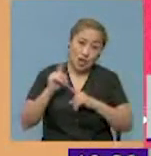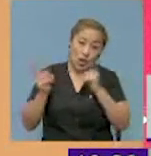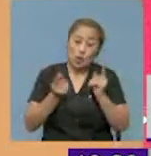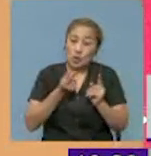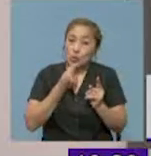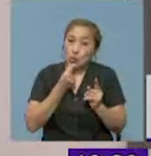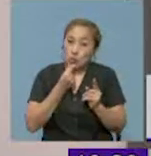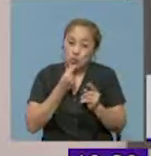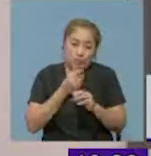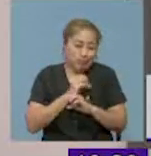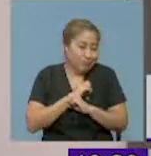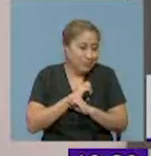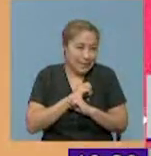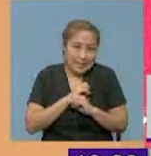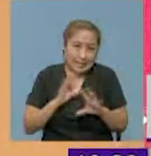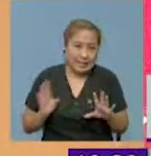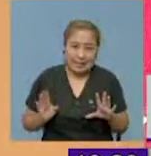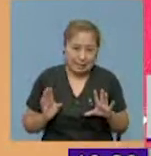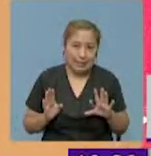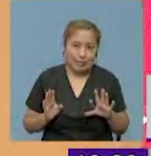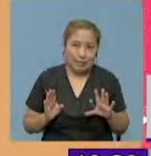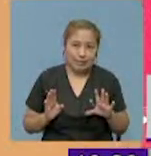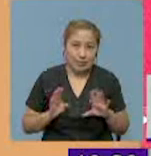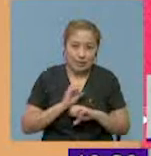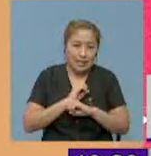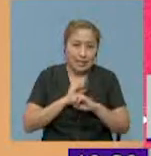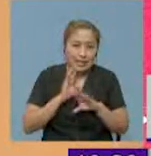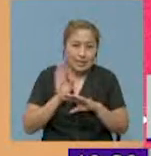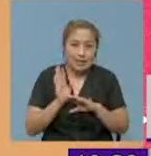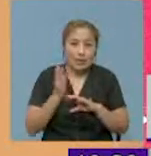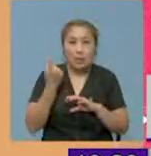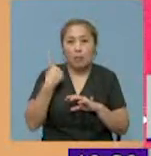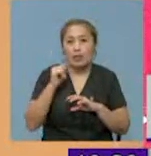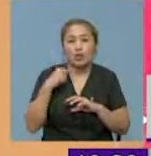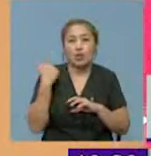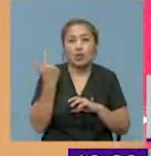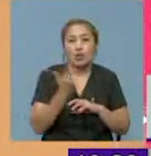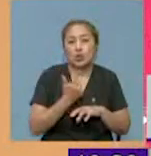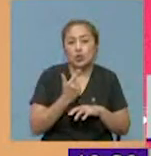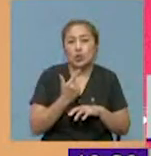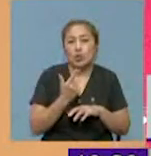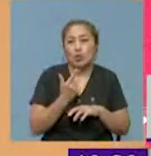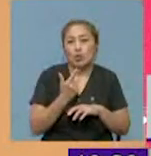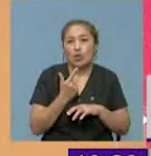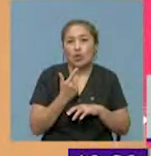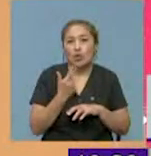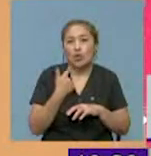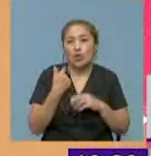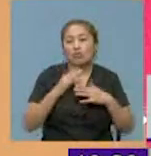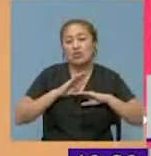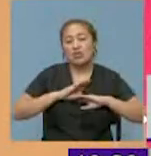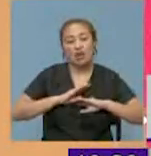domingo fue muy notorio sobre todo con este equipo pero si nosotros nosotros no tenemos margen al